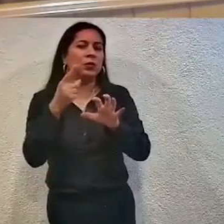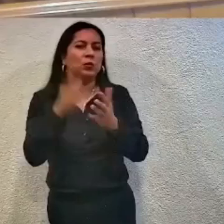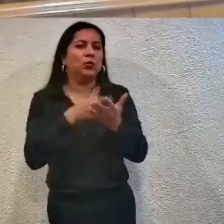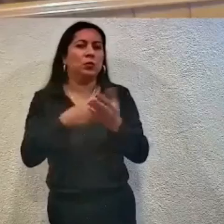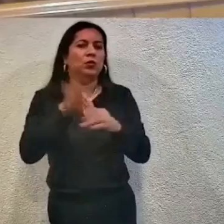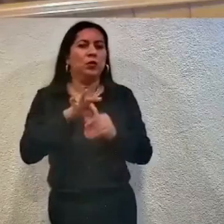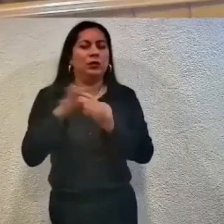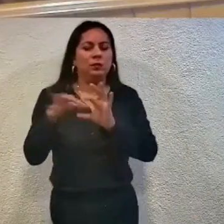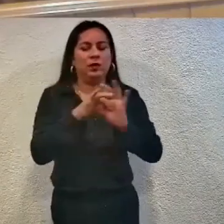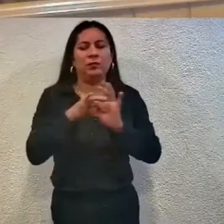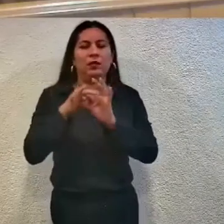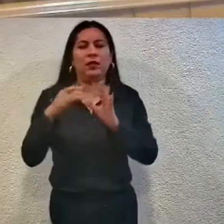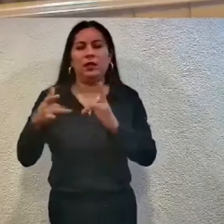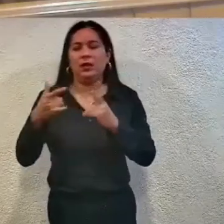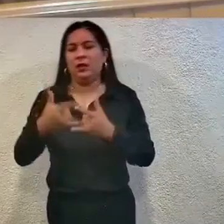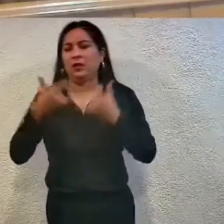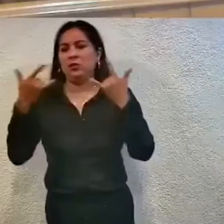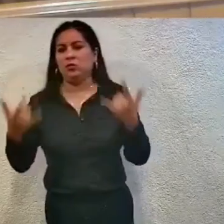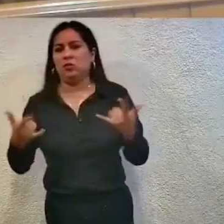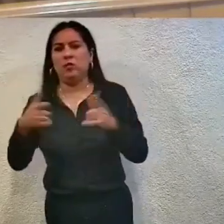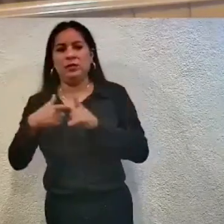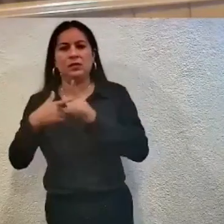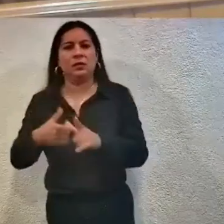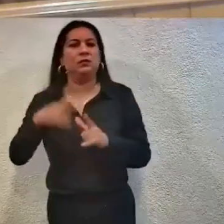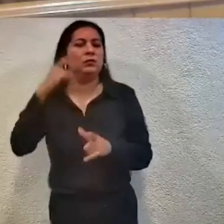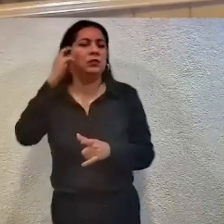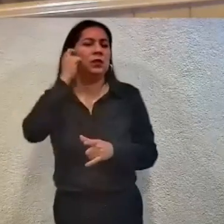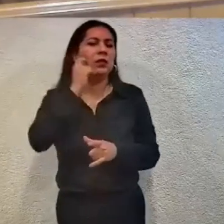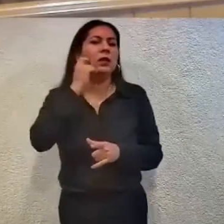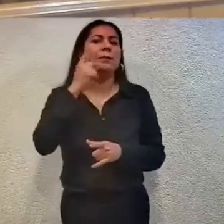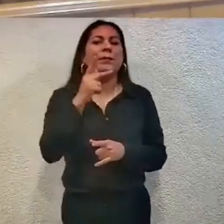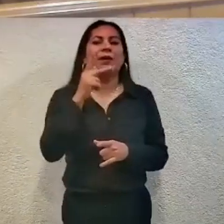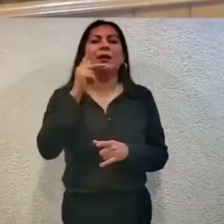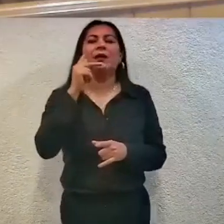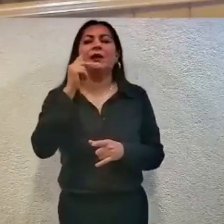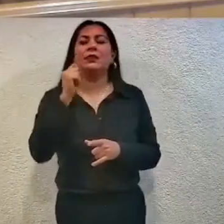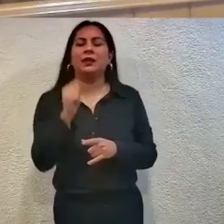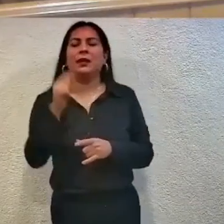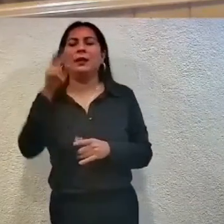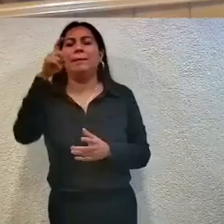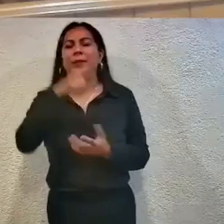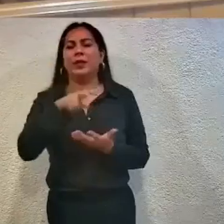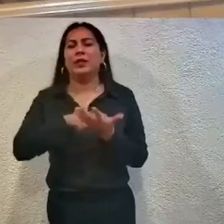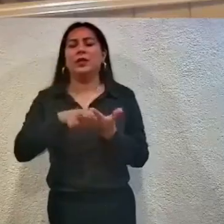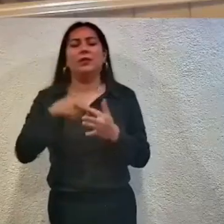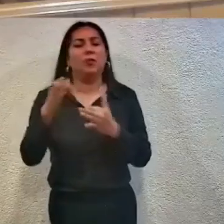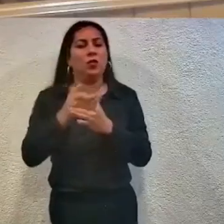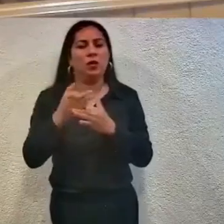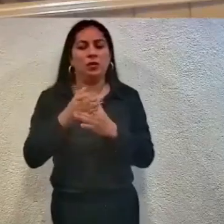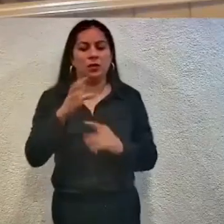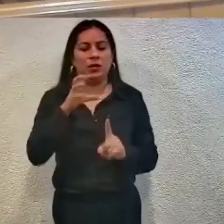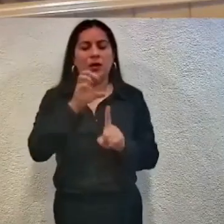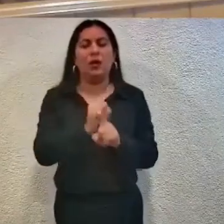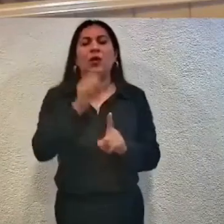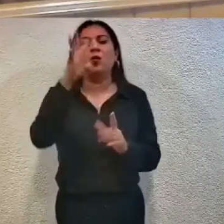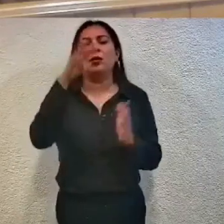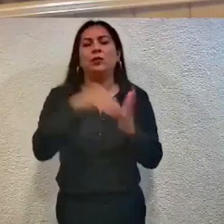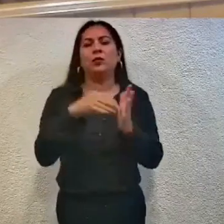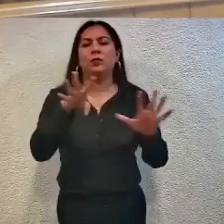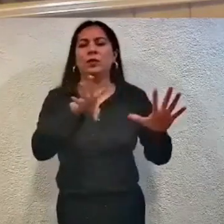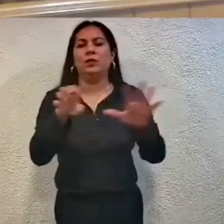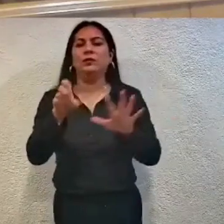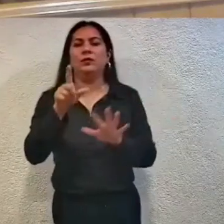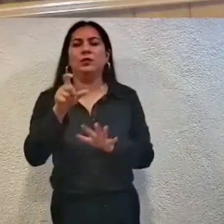6.521 votos y el segundo lugar, Coalición Sigamos Haciendo Historia en Guerrero, conformada por los partidos PT, Verde Ecologista y